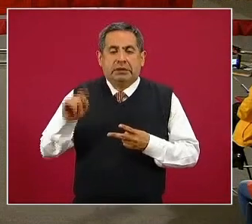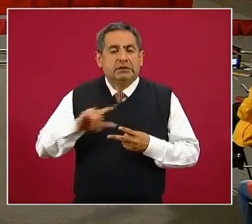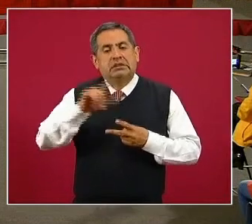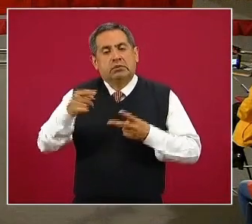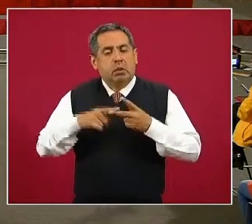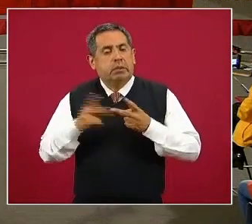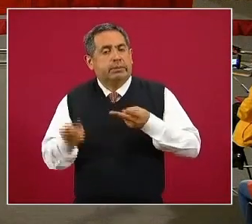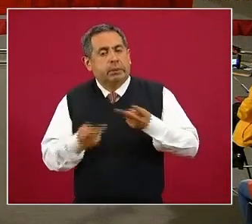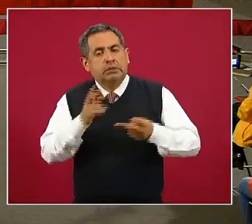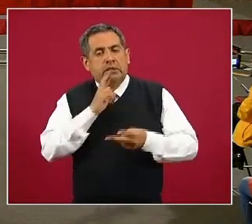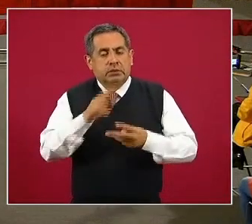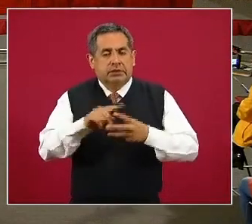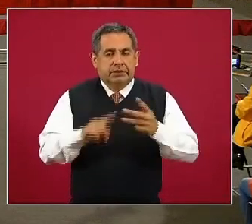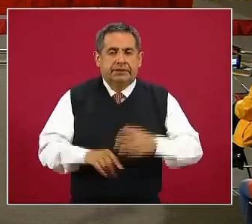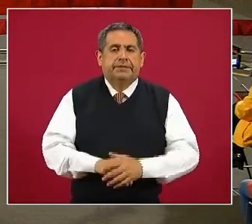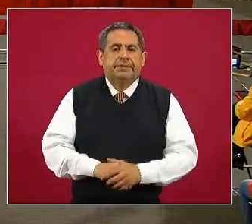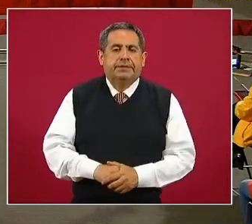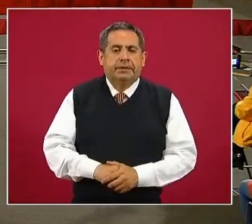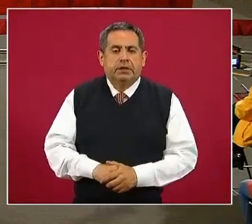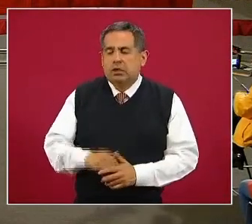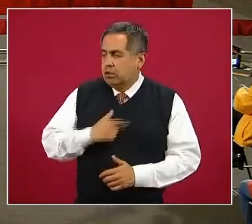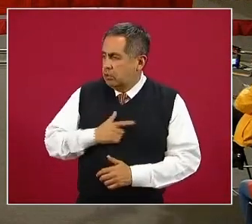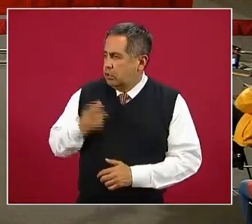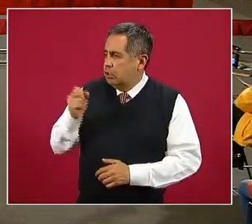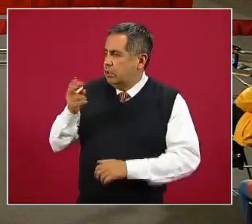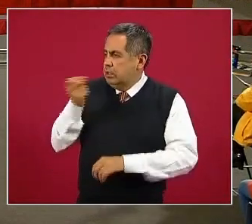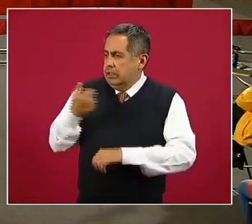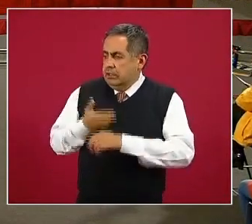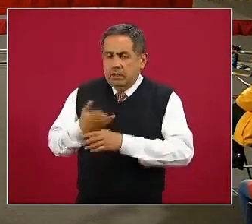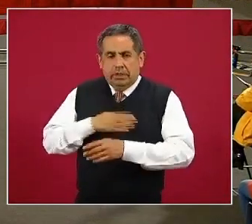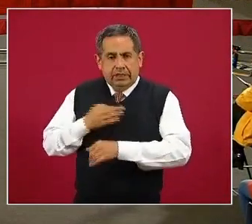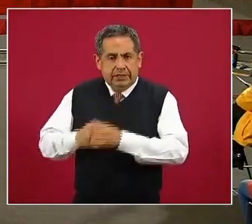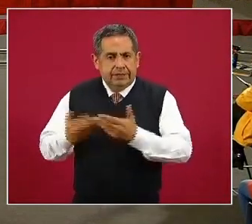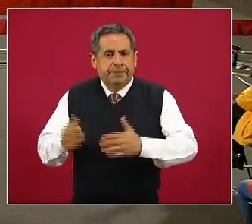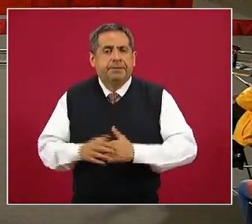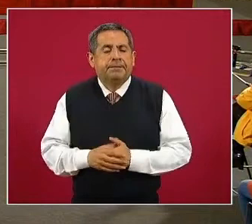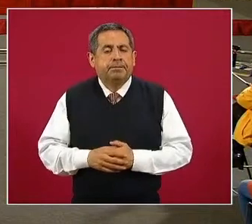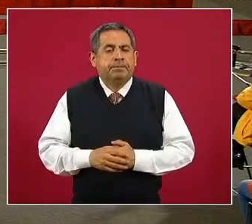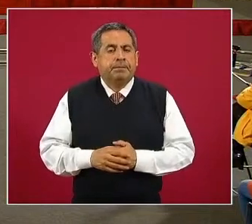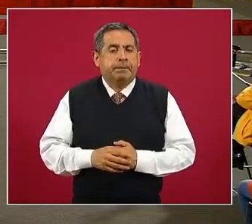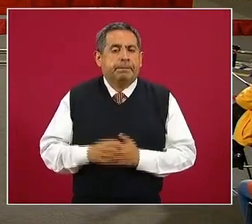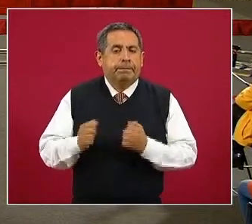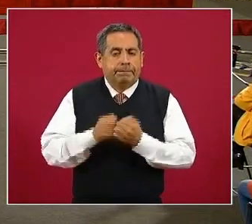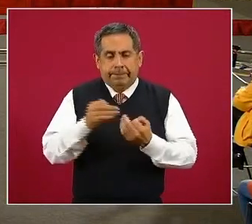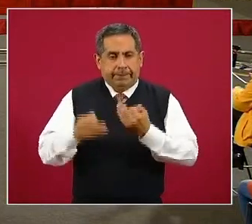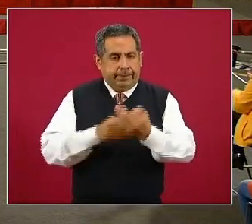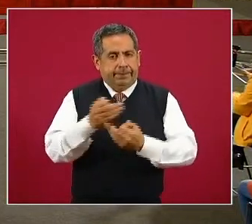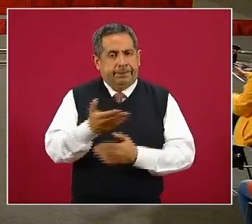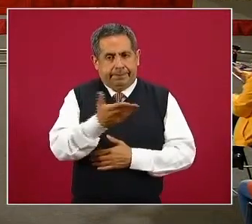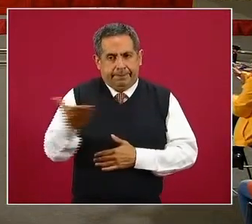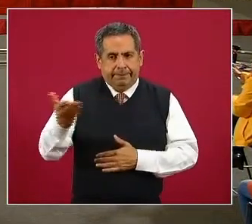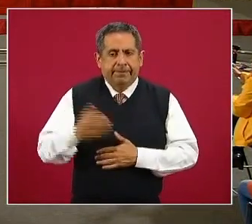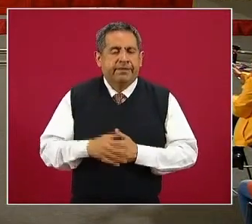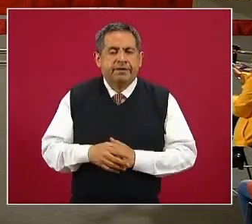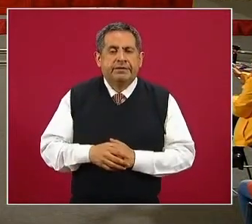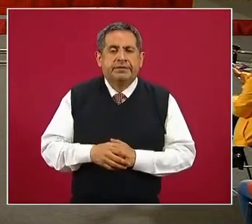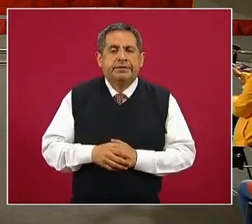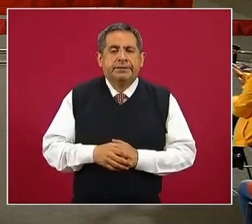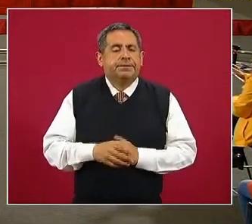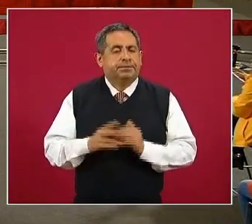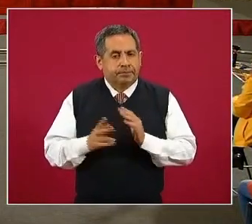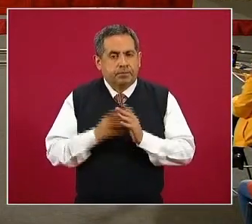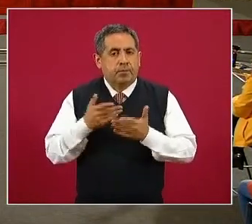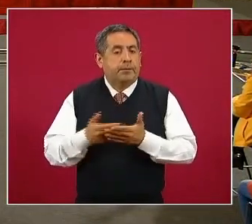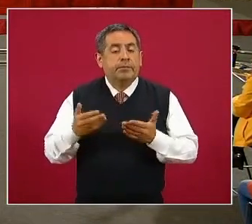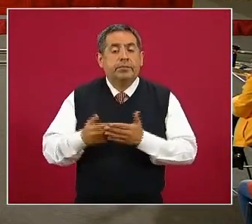Preguntas y respuestas. Con mucho gusto, señor secretario. Muy buenas tardes con todas y con todos. Aquí estamos nuevamente,